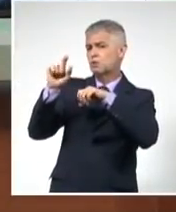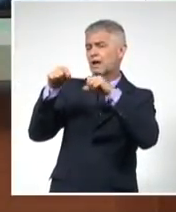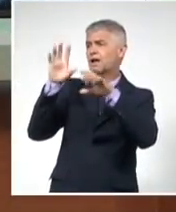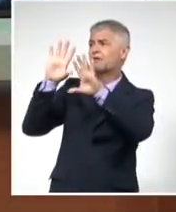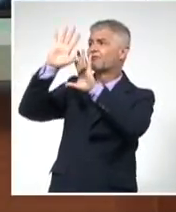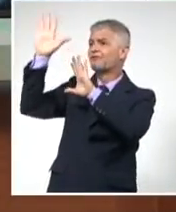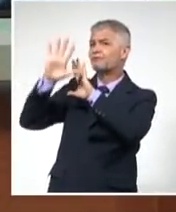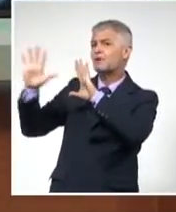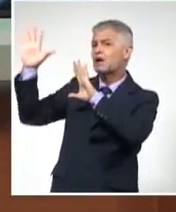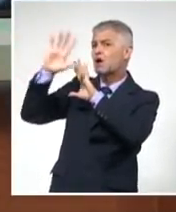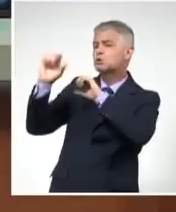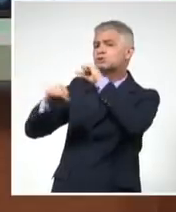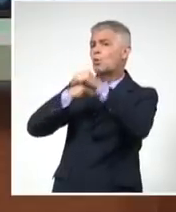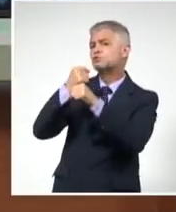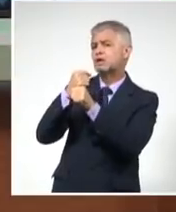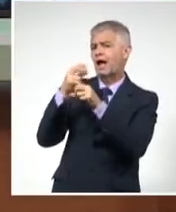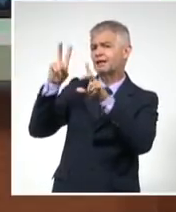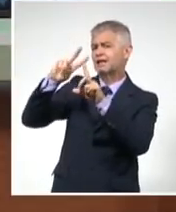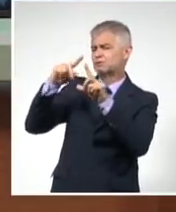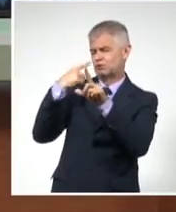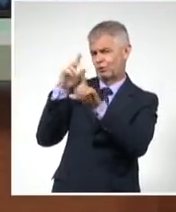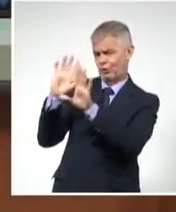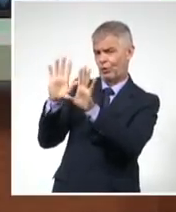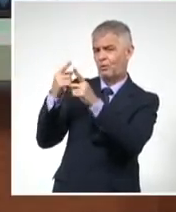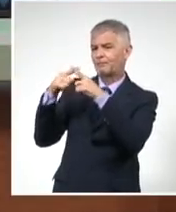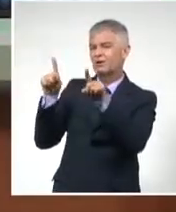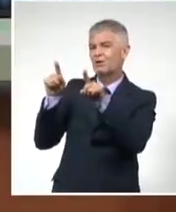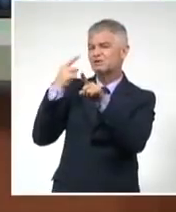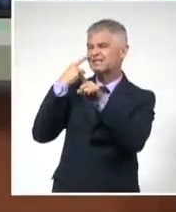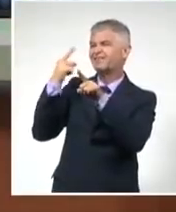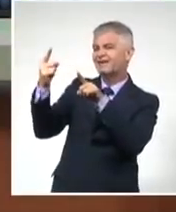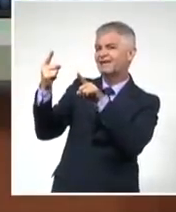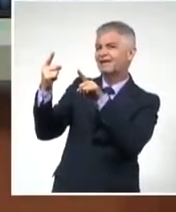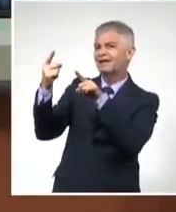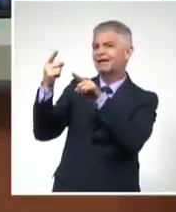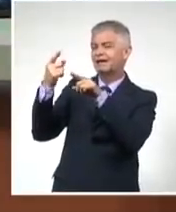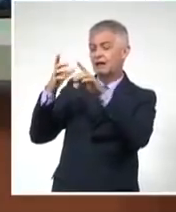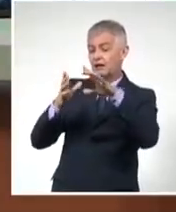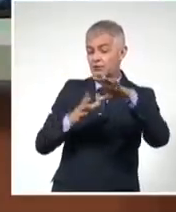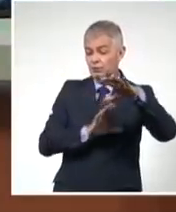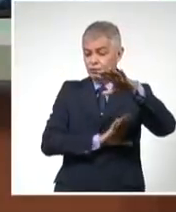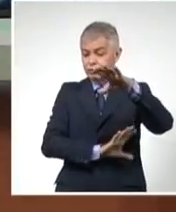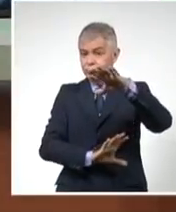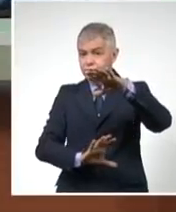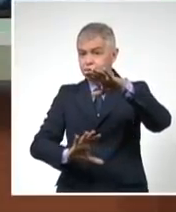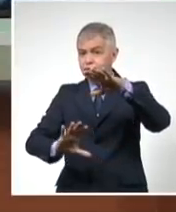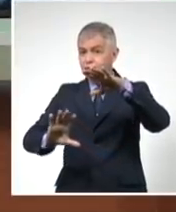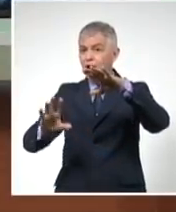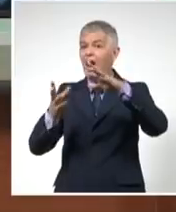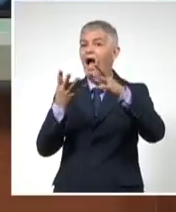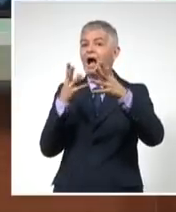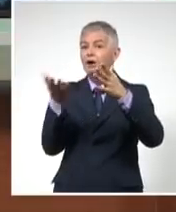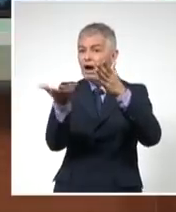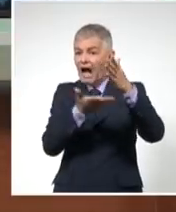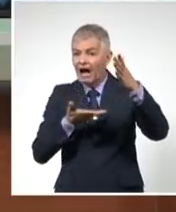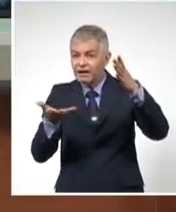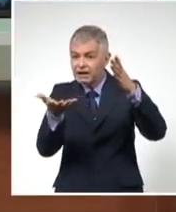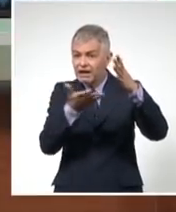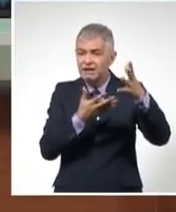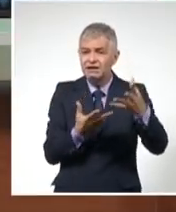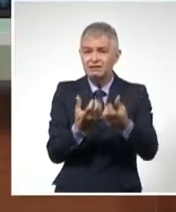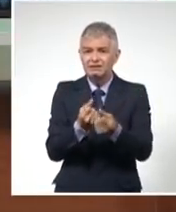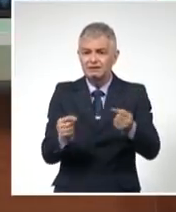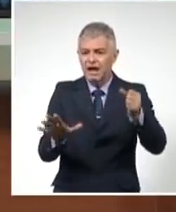imagen de vapor de agua, pero se observa la entrada de aire seco como limpia toda esta parte. Claro, aquí